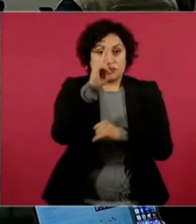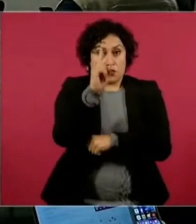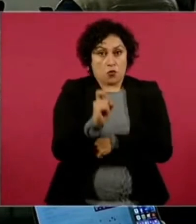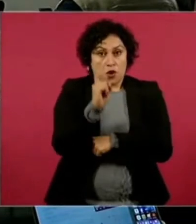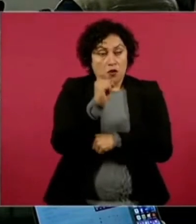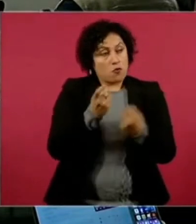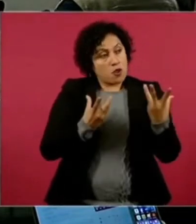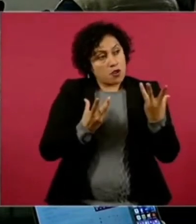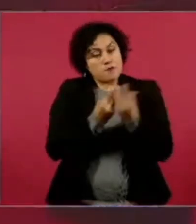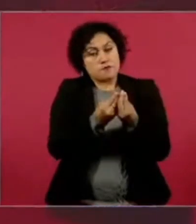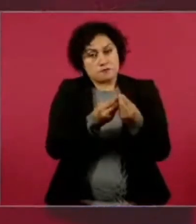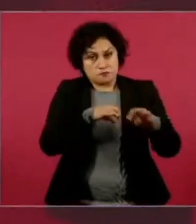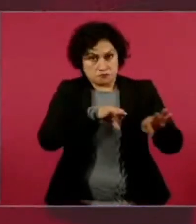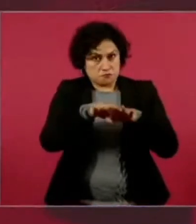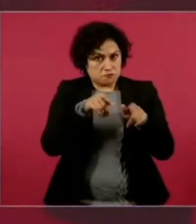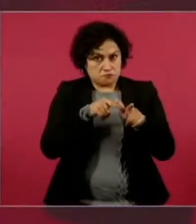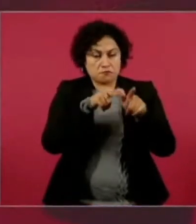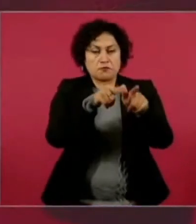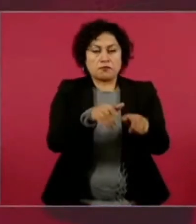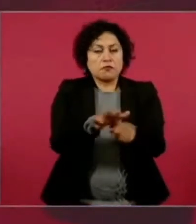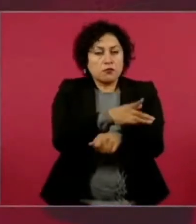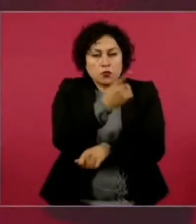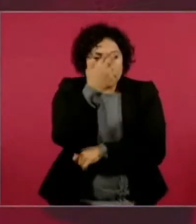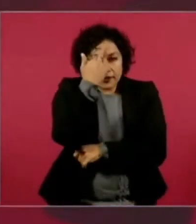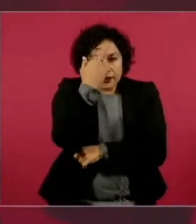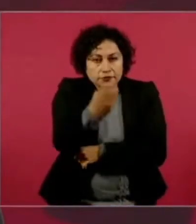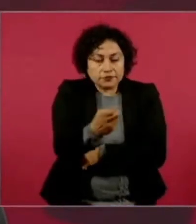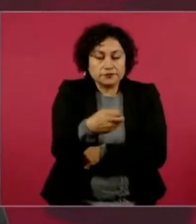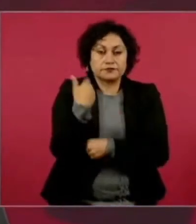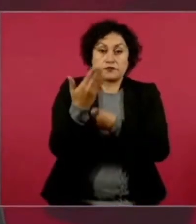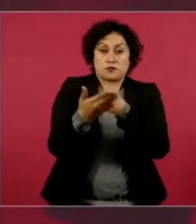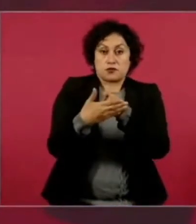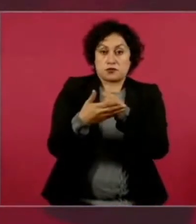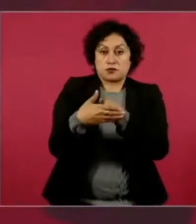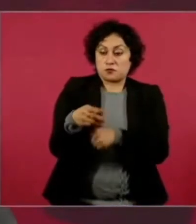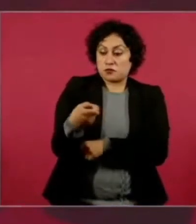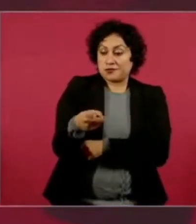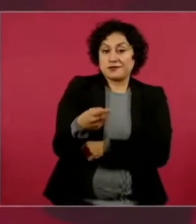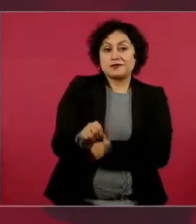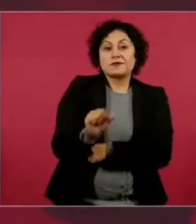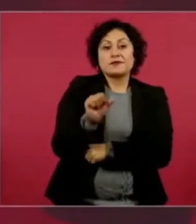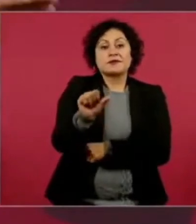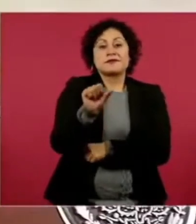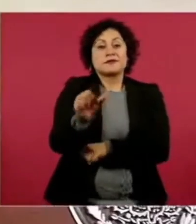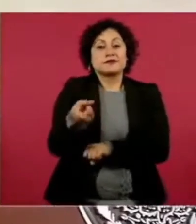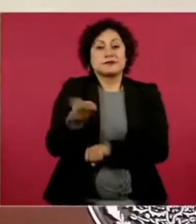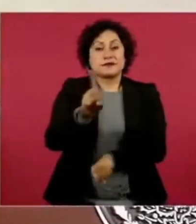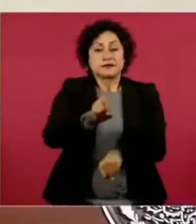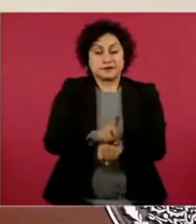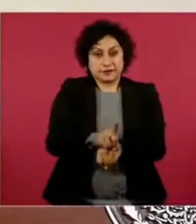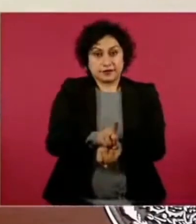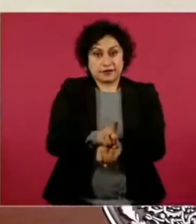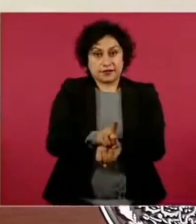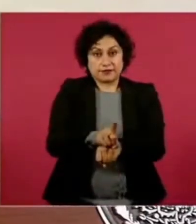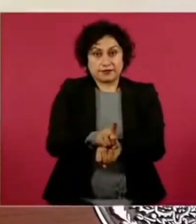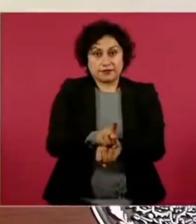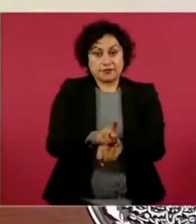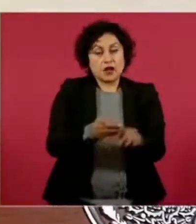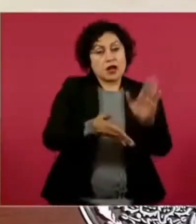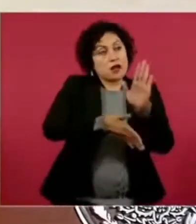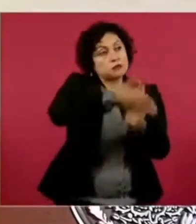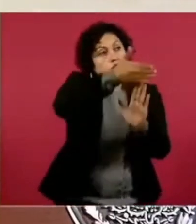porque el día 16 de este mes ya concluimos las